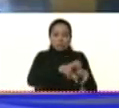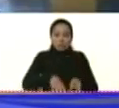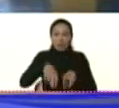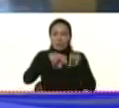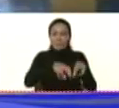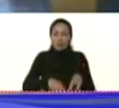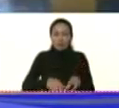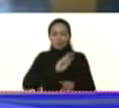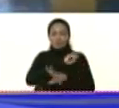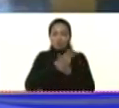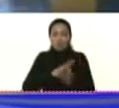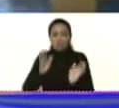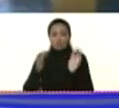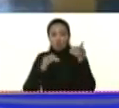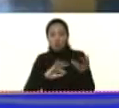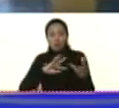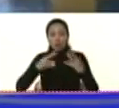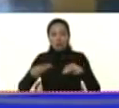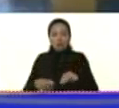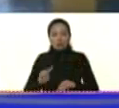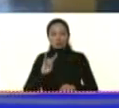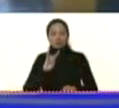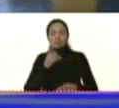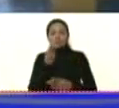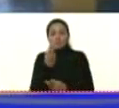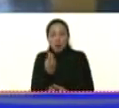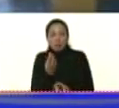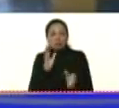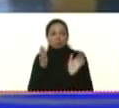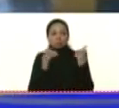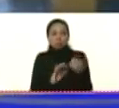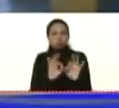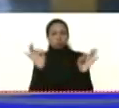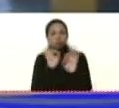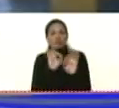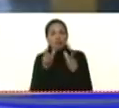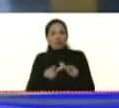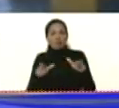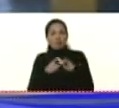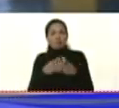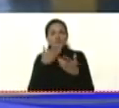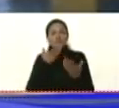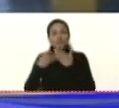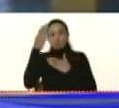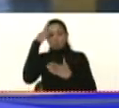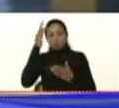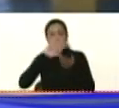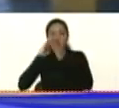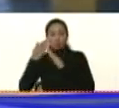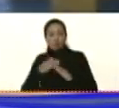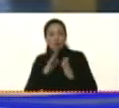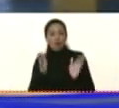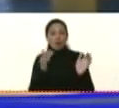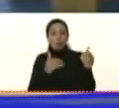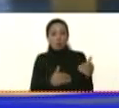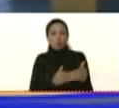Fortalecer los CLAT, que no fallen los CLAT en ningún urbanismo. Gracias al Consejo Comunal y a los CLAT.